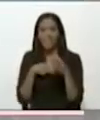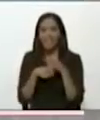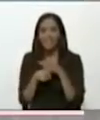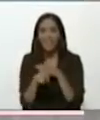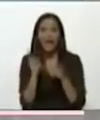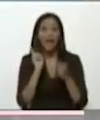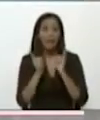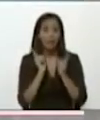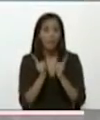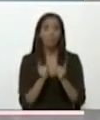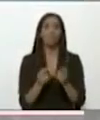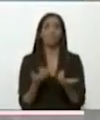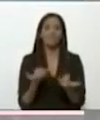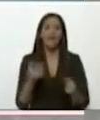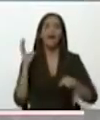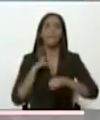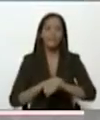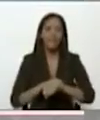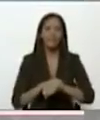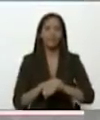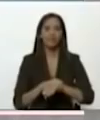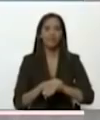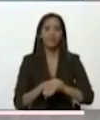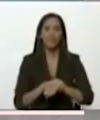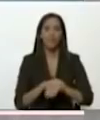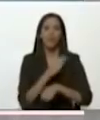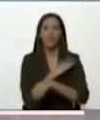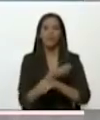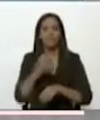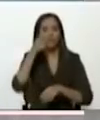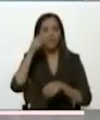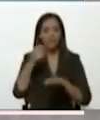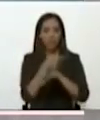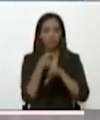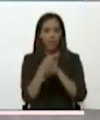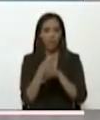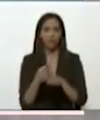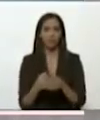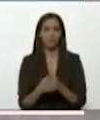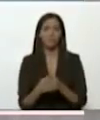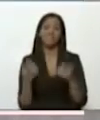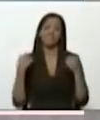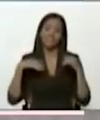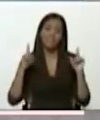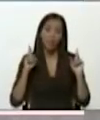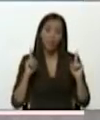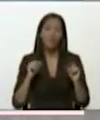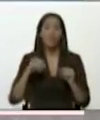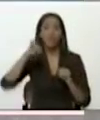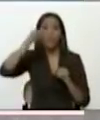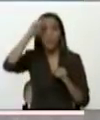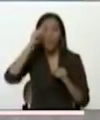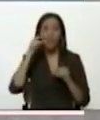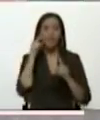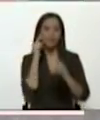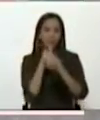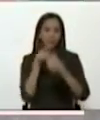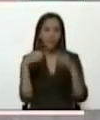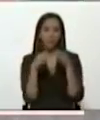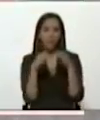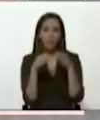de ellos estarían capturados por los cuerpos de seguridad del Estado. Según Rodríguez, el objetivo de estos grupos